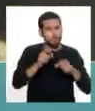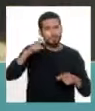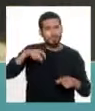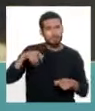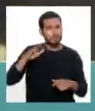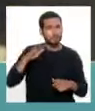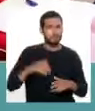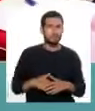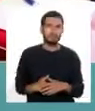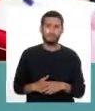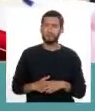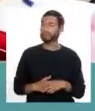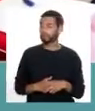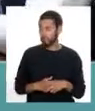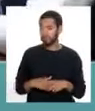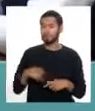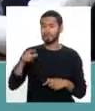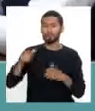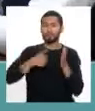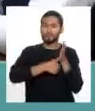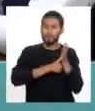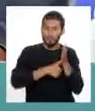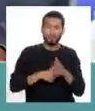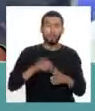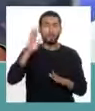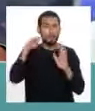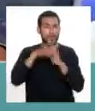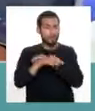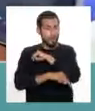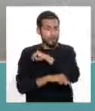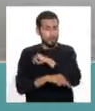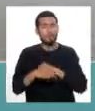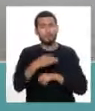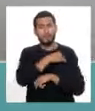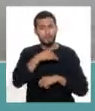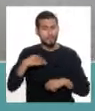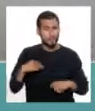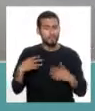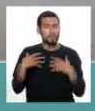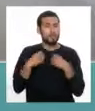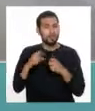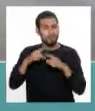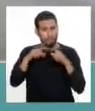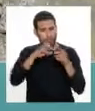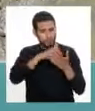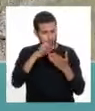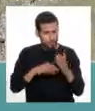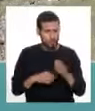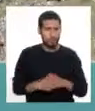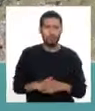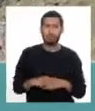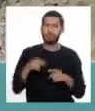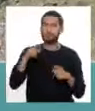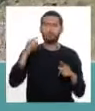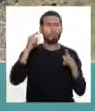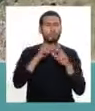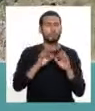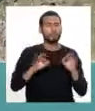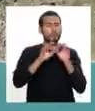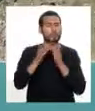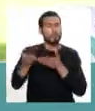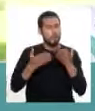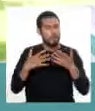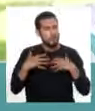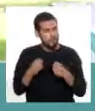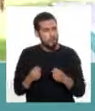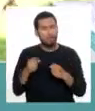requiere. Barreniec, Banco de la Nación, el MIDIS con diferentes programas, y son los principalmente los servicios de